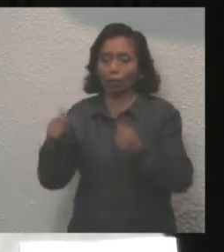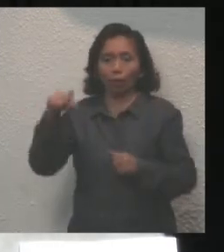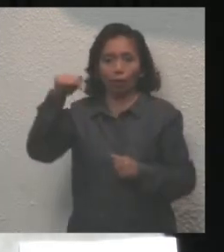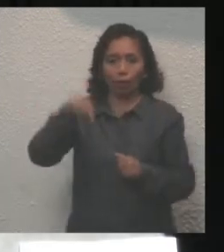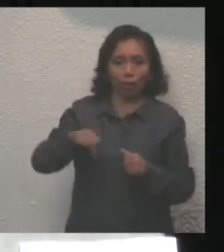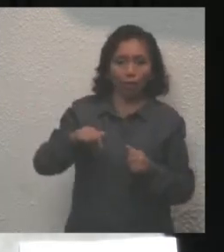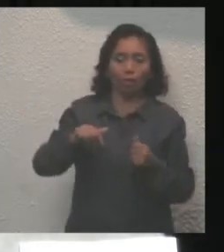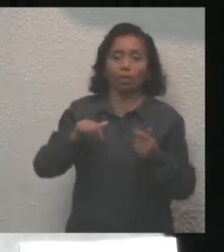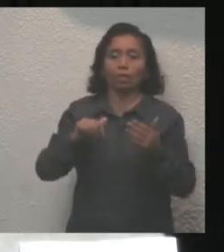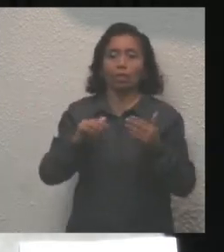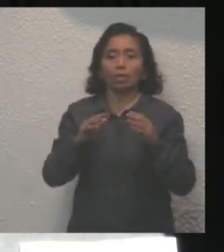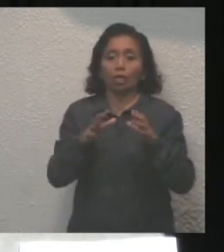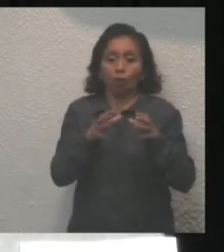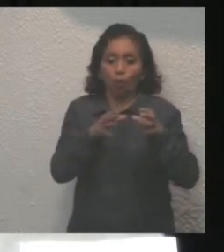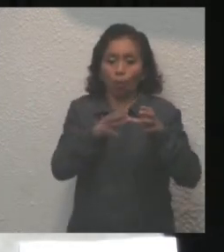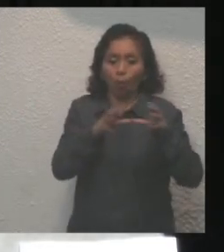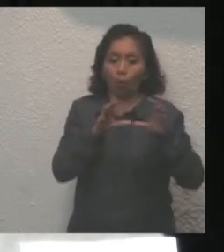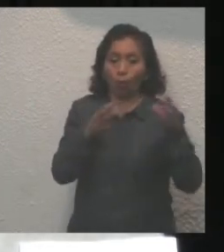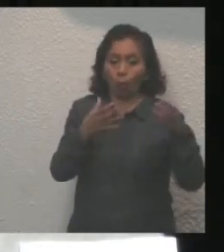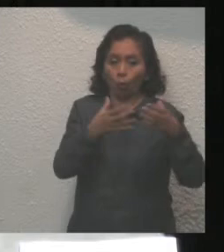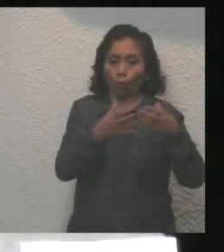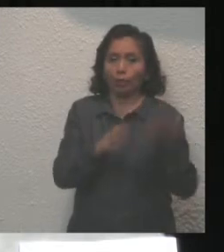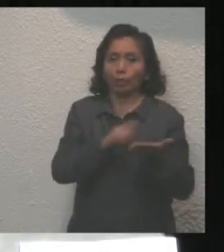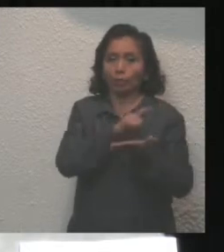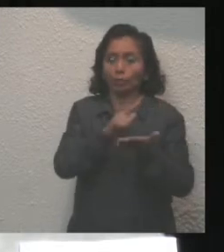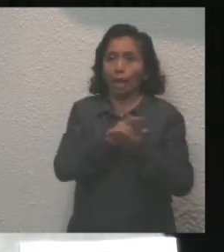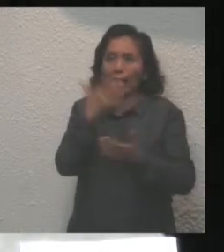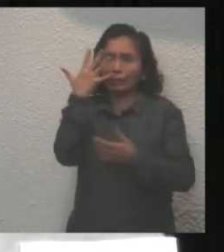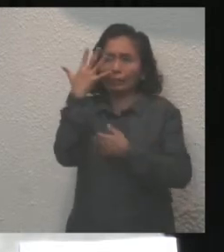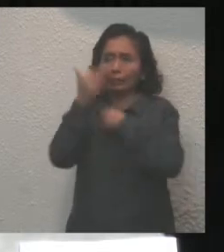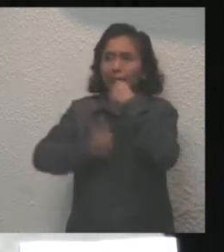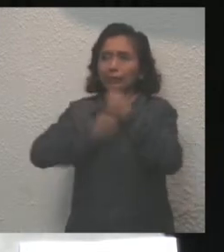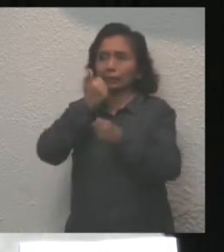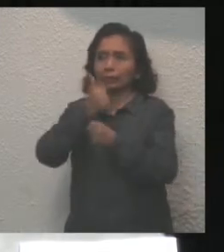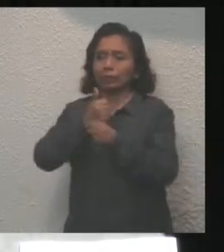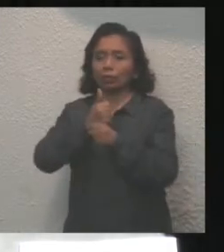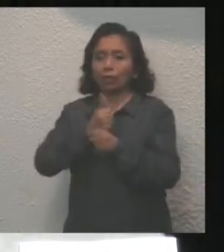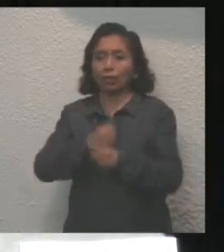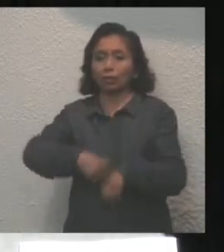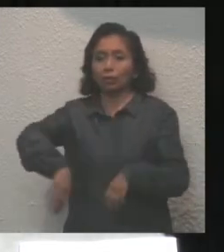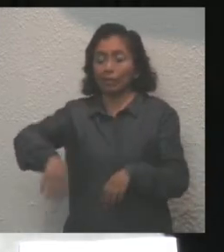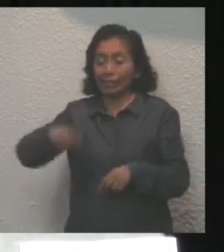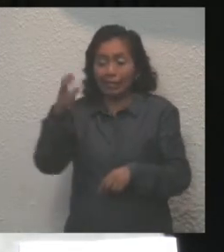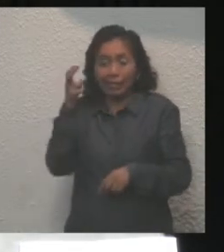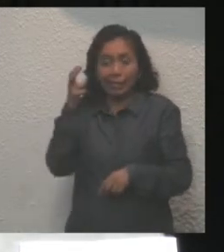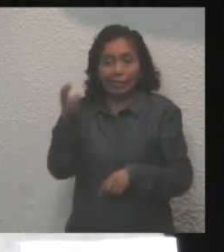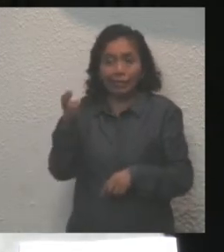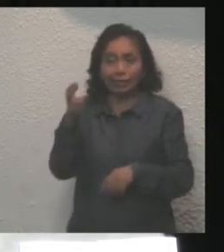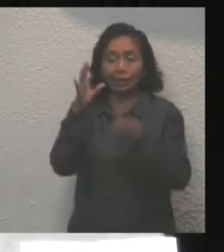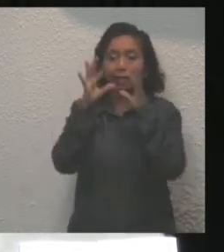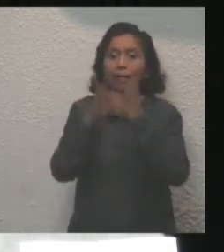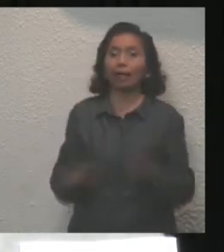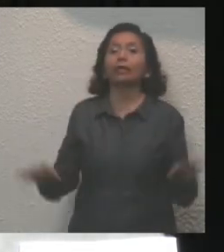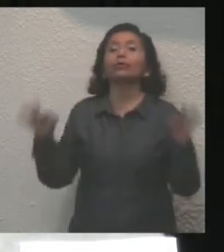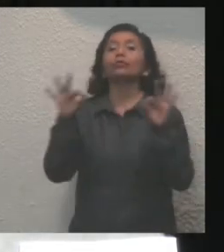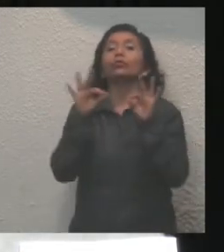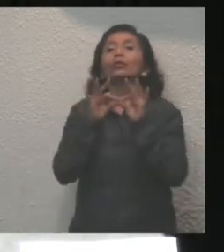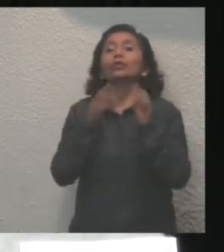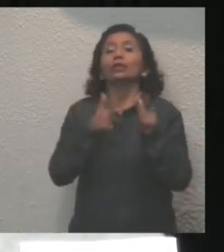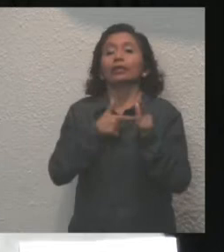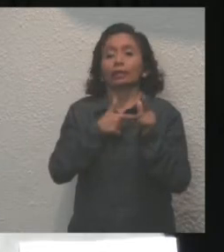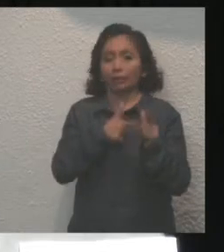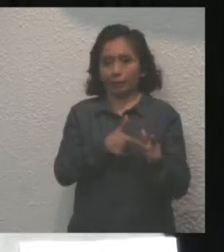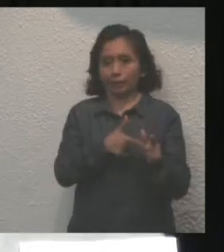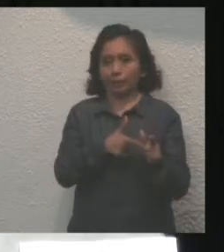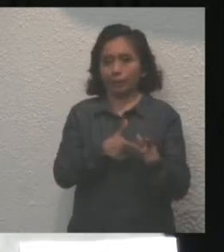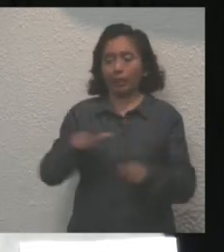recinto al principio de su mandato, hace 5 años, es el motor que debe seguir impulsando a